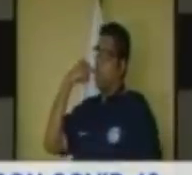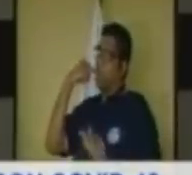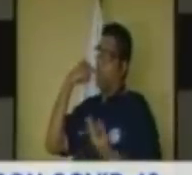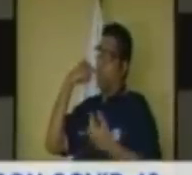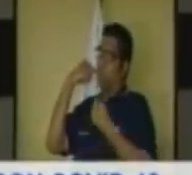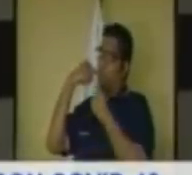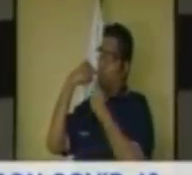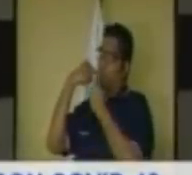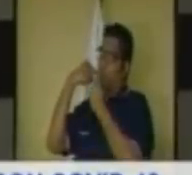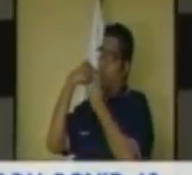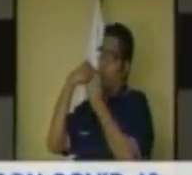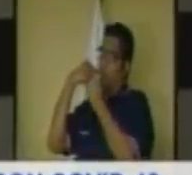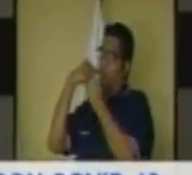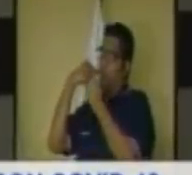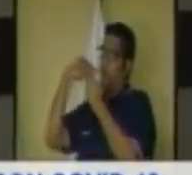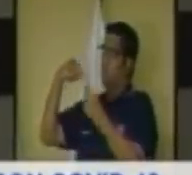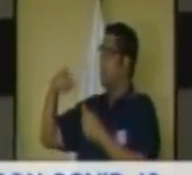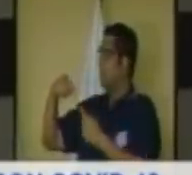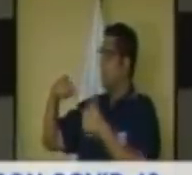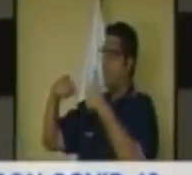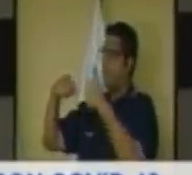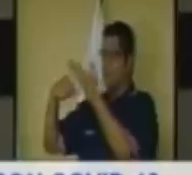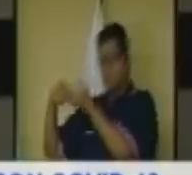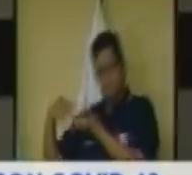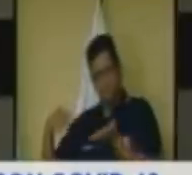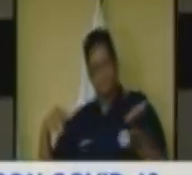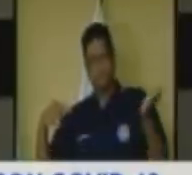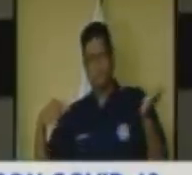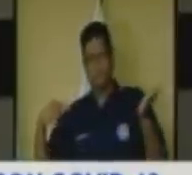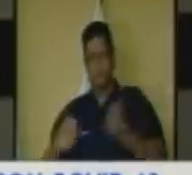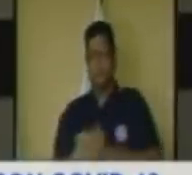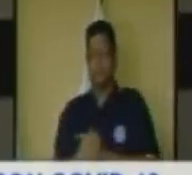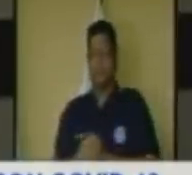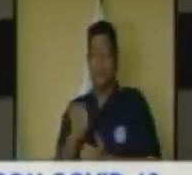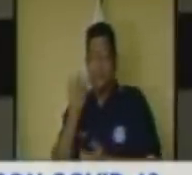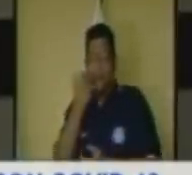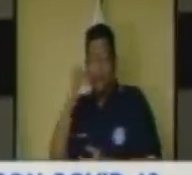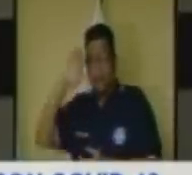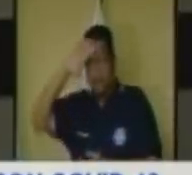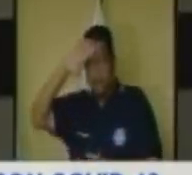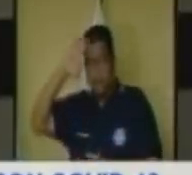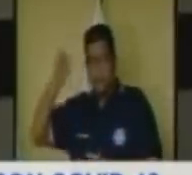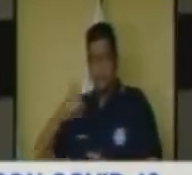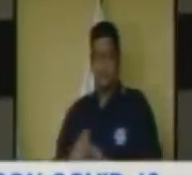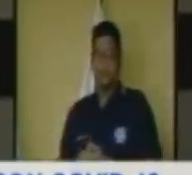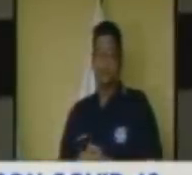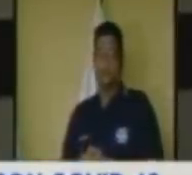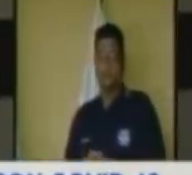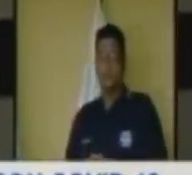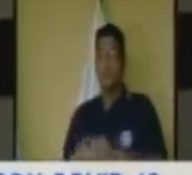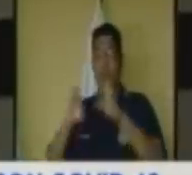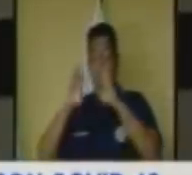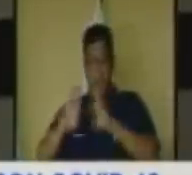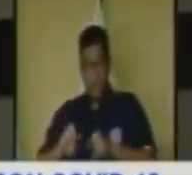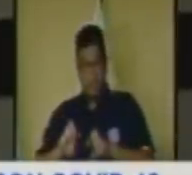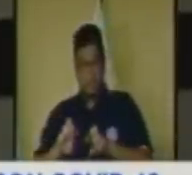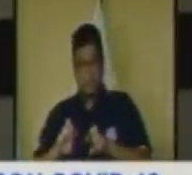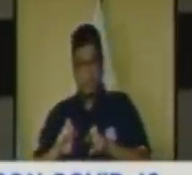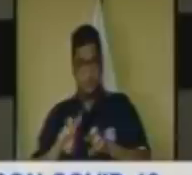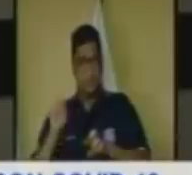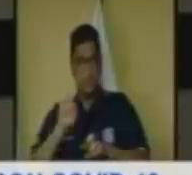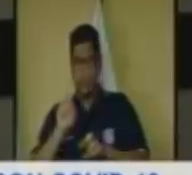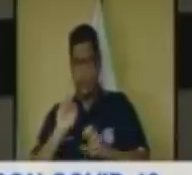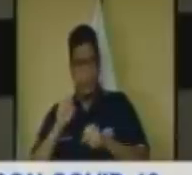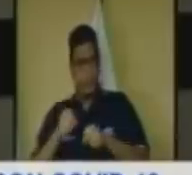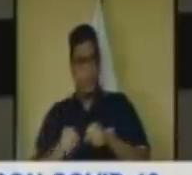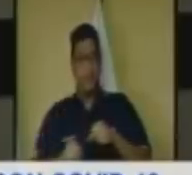aeronaves, entregando también el formulario, un cuestionario anteriormente ya proporcionado. los pasajeros no podrán desembarcar